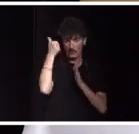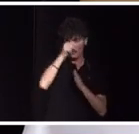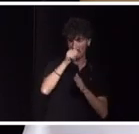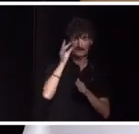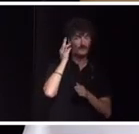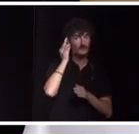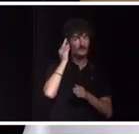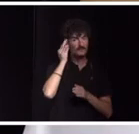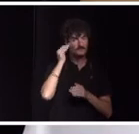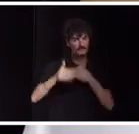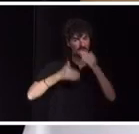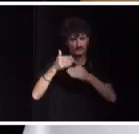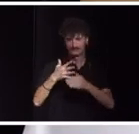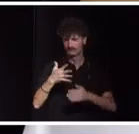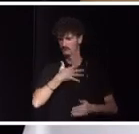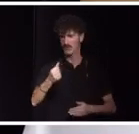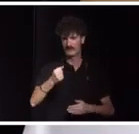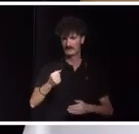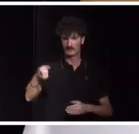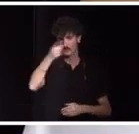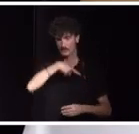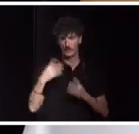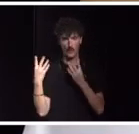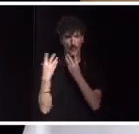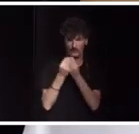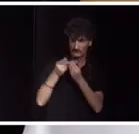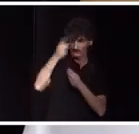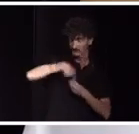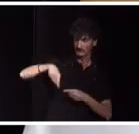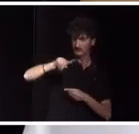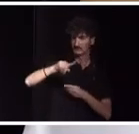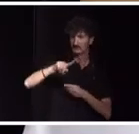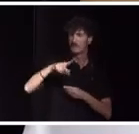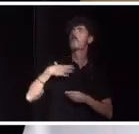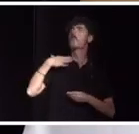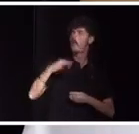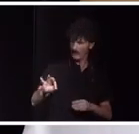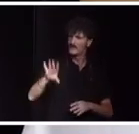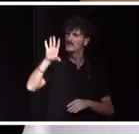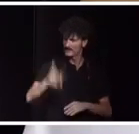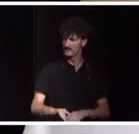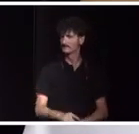vamos con todo, porque juntas y juntos sí que se puede.